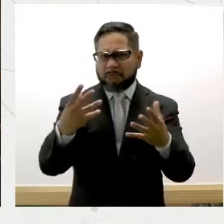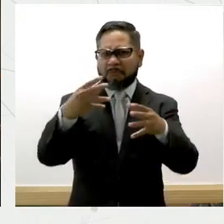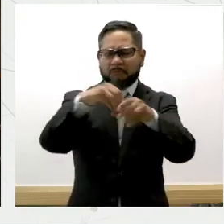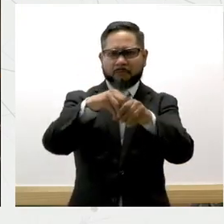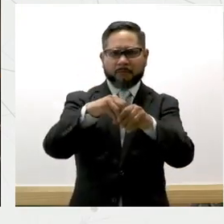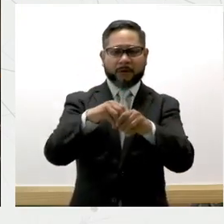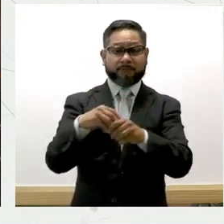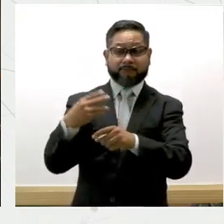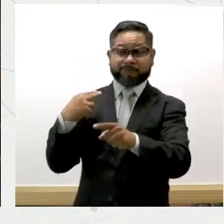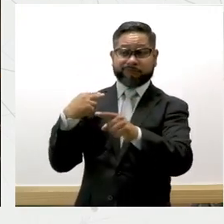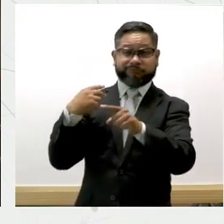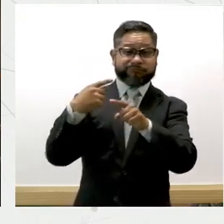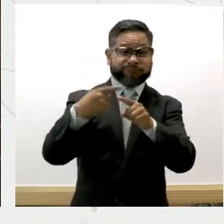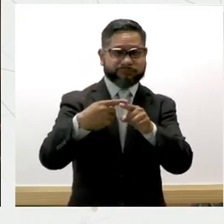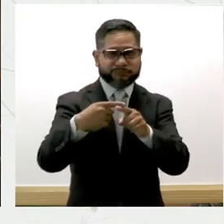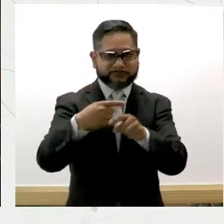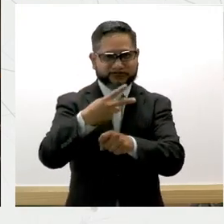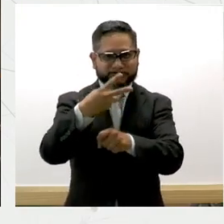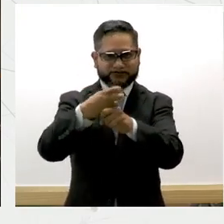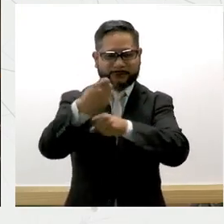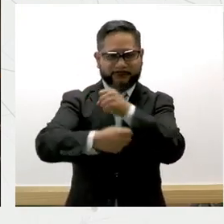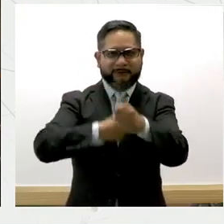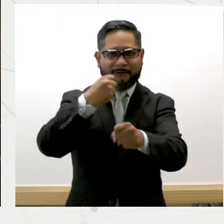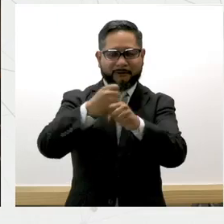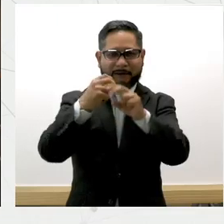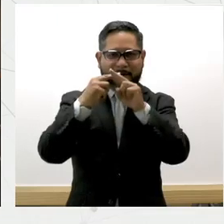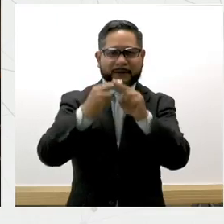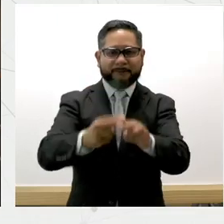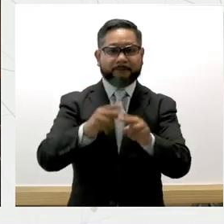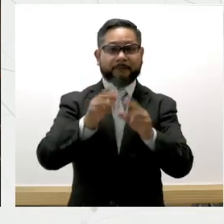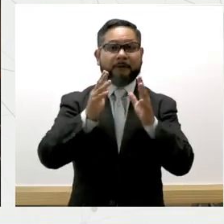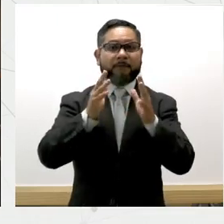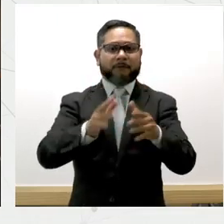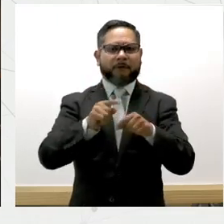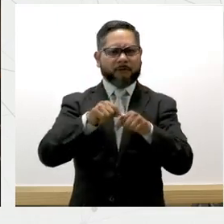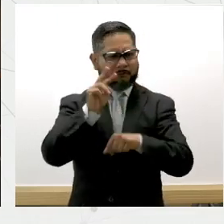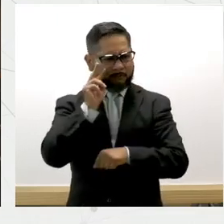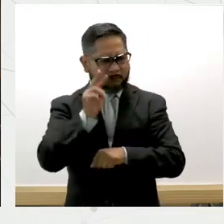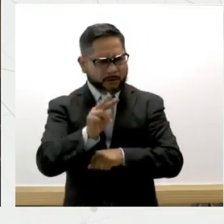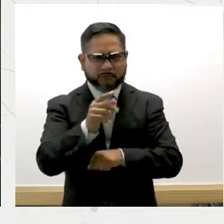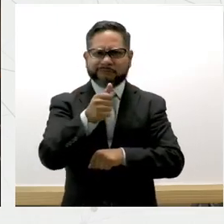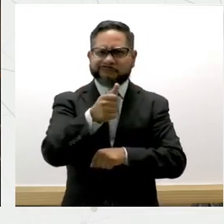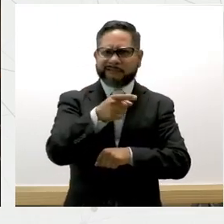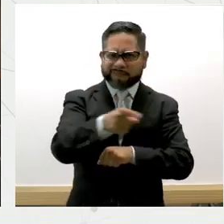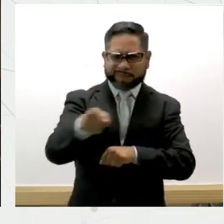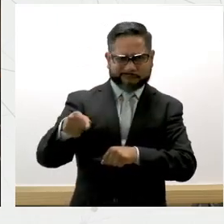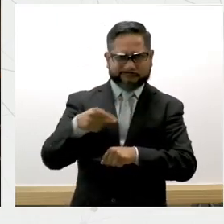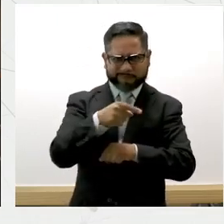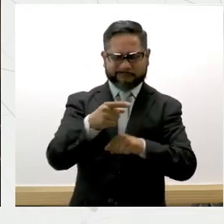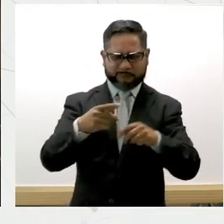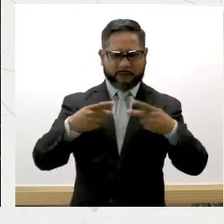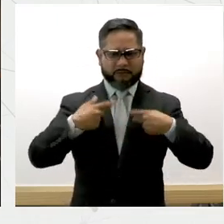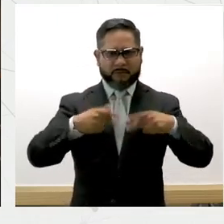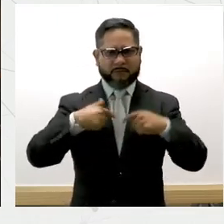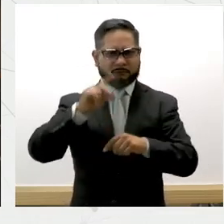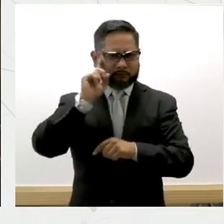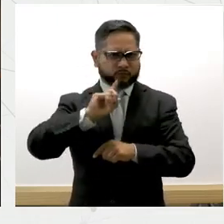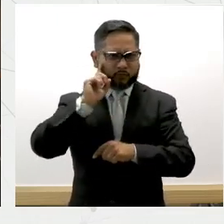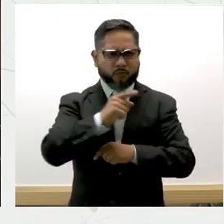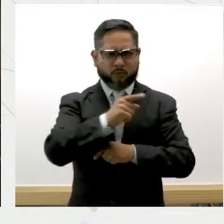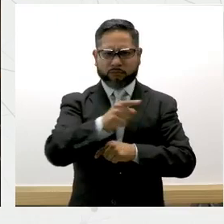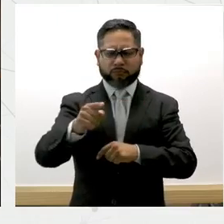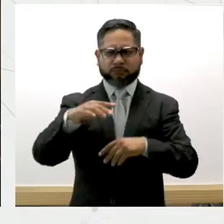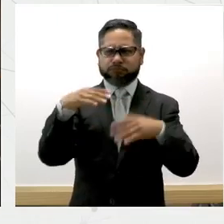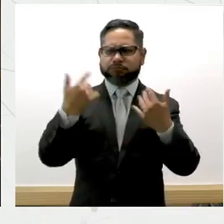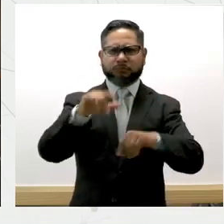hace unos meses y en el transcurso de este tiempo se ha logrado visibilizar la experiencia y profesionalismo de nuestras colegas,